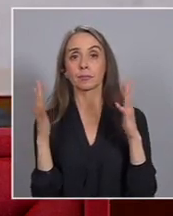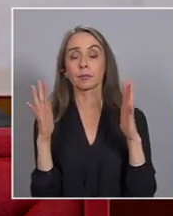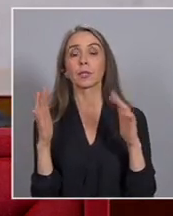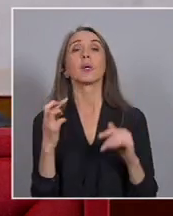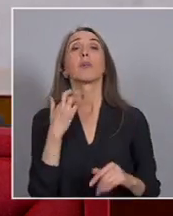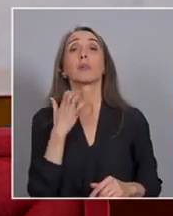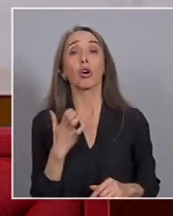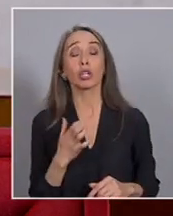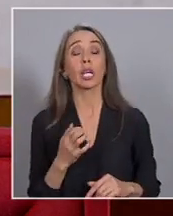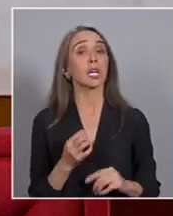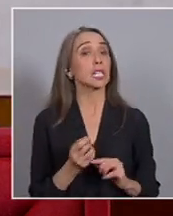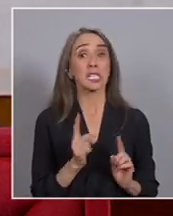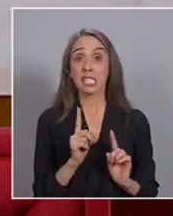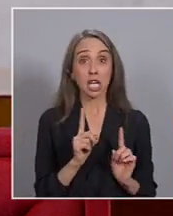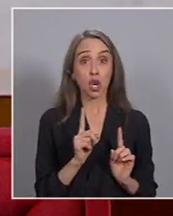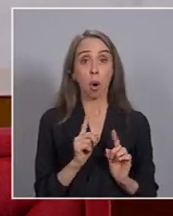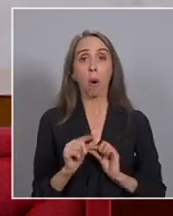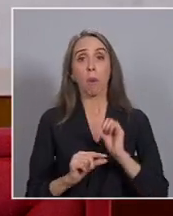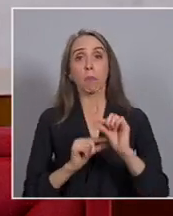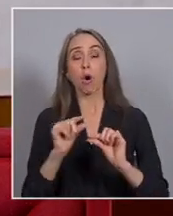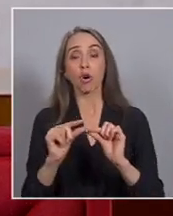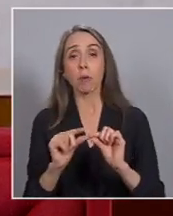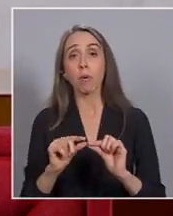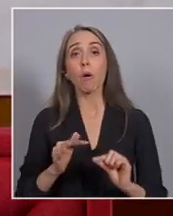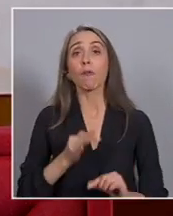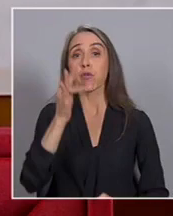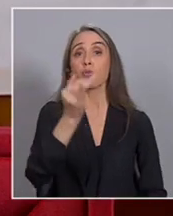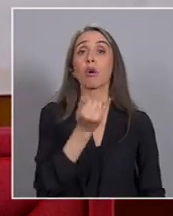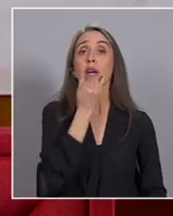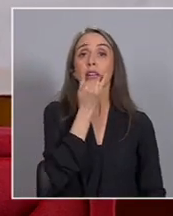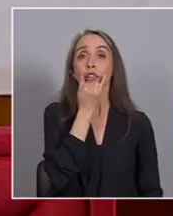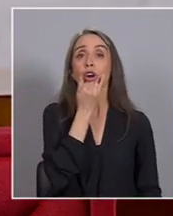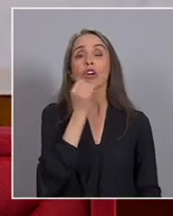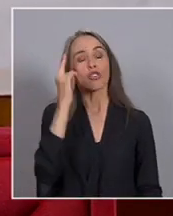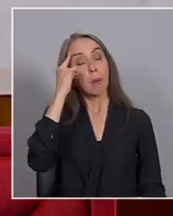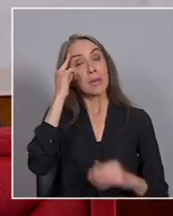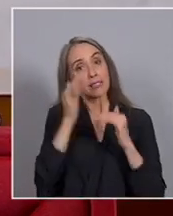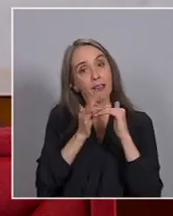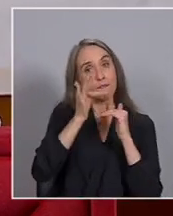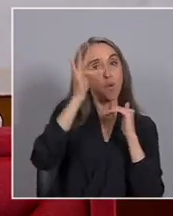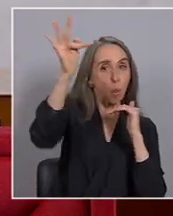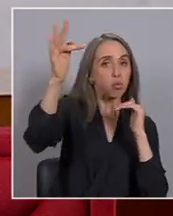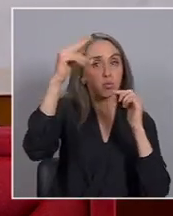porque si no, poco a poco vamos a cometer el error, por falta de visión de largo plazo,